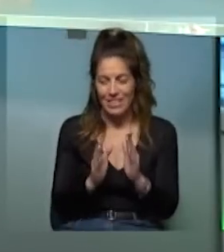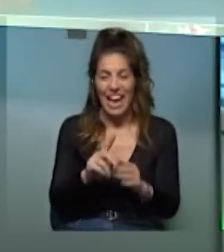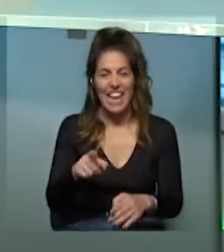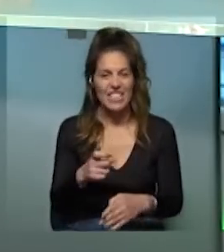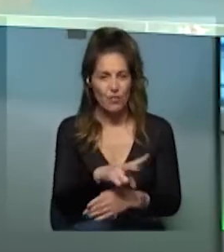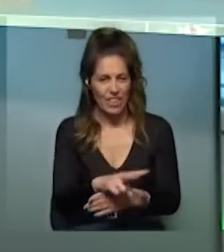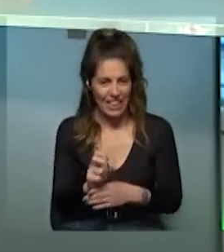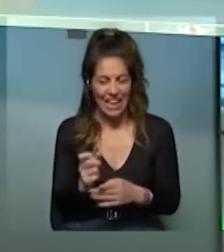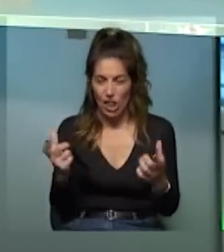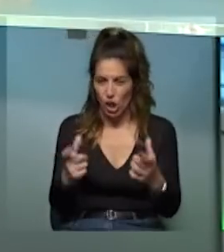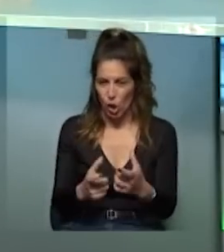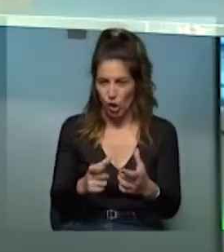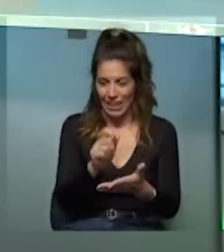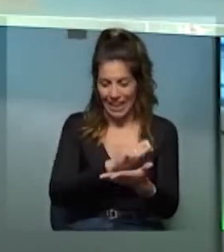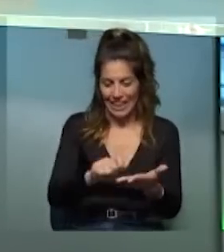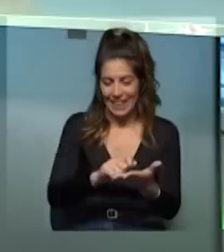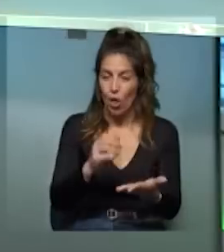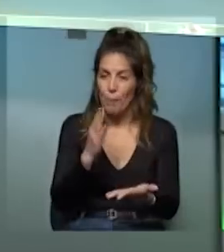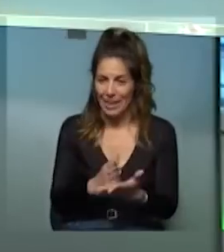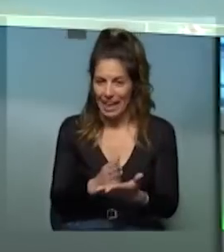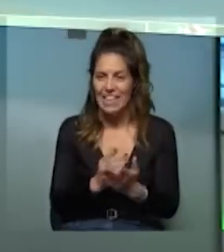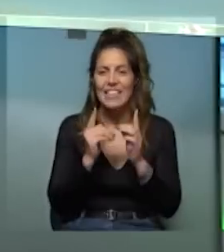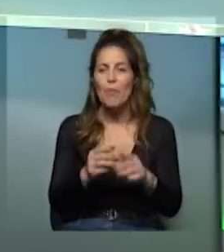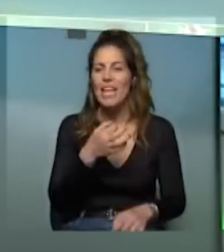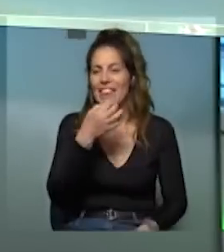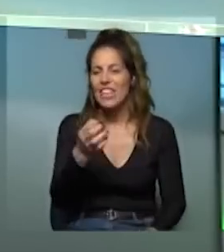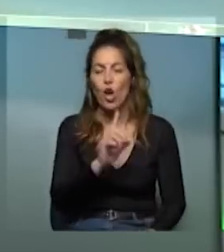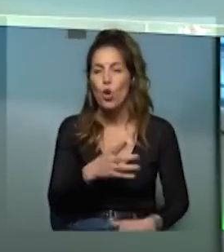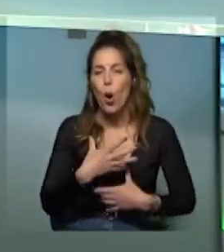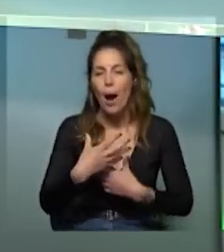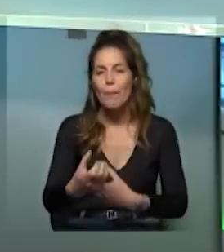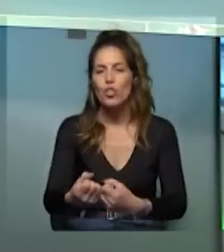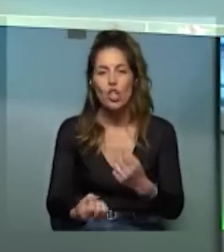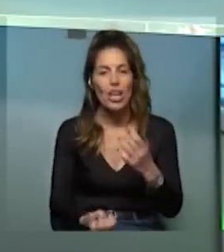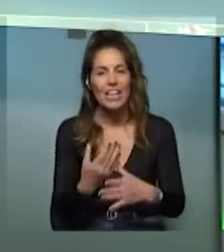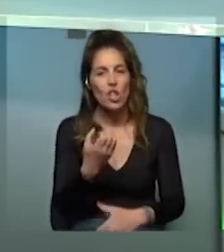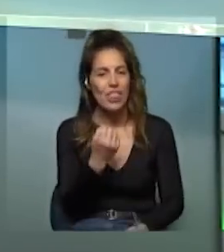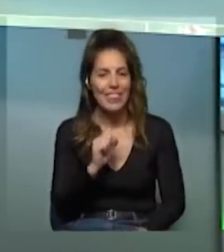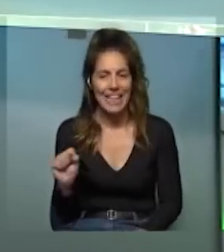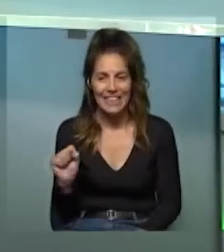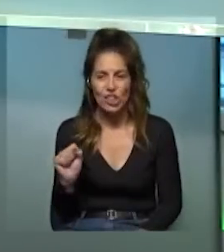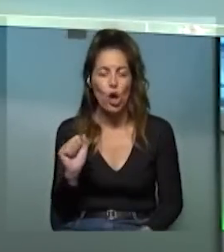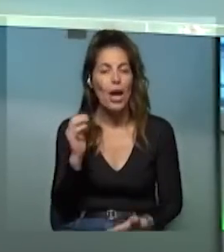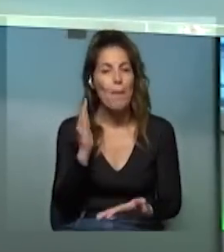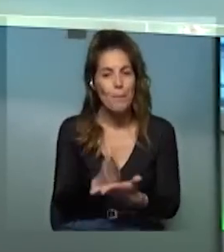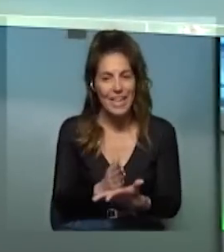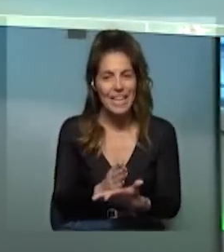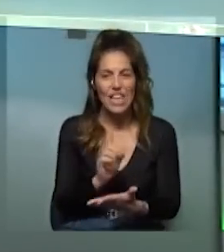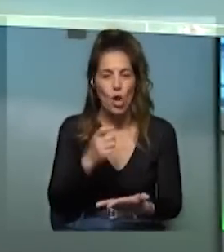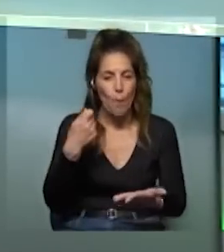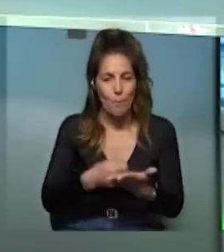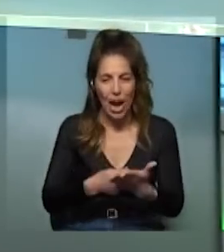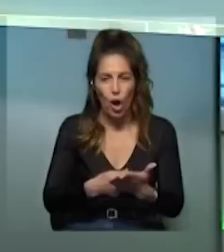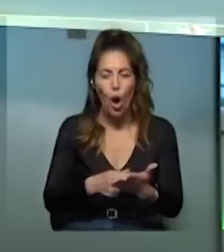Fiscales de corte y letrados penales también dijo que no apoyó la creación del delito que penaliza el no pago de la